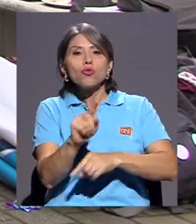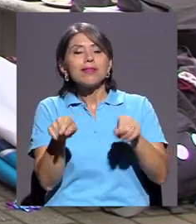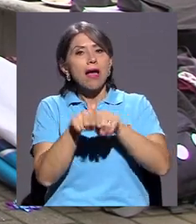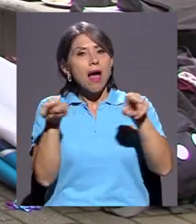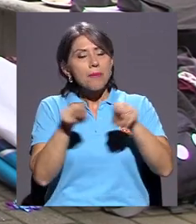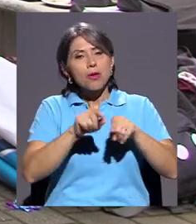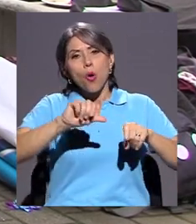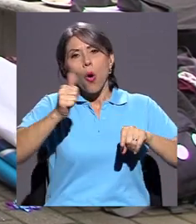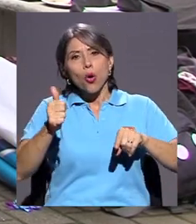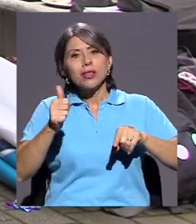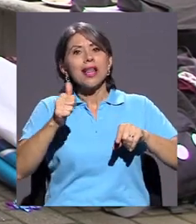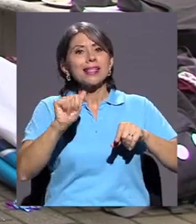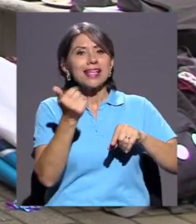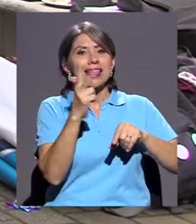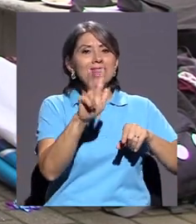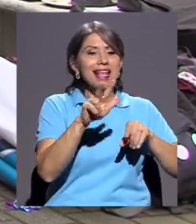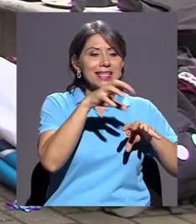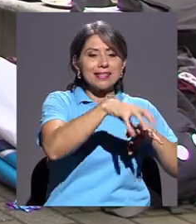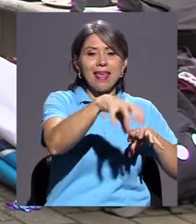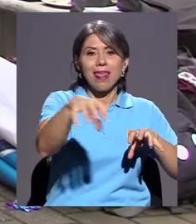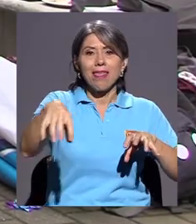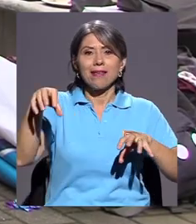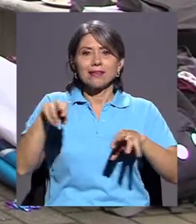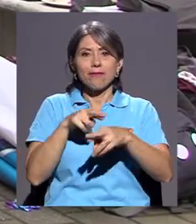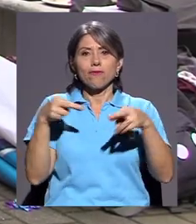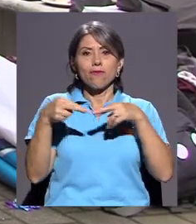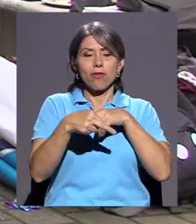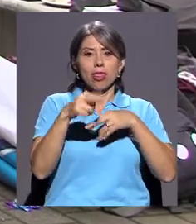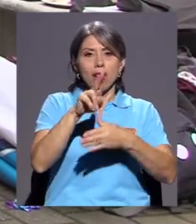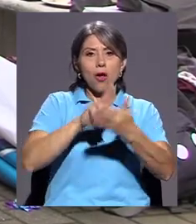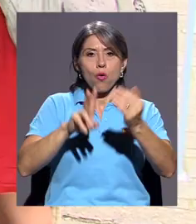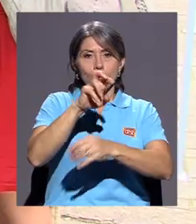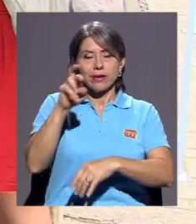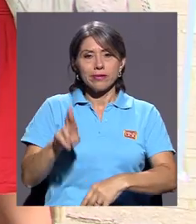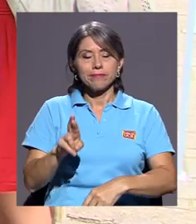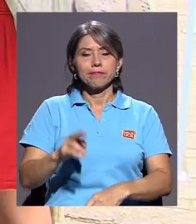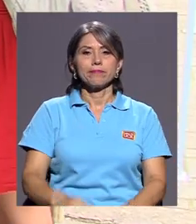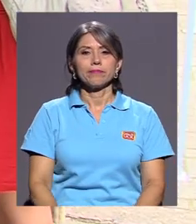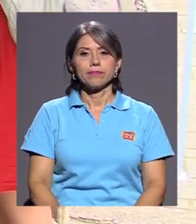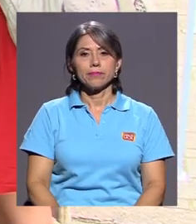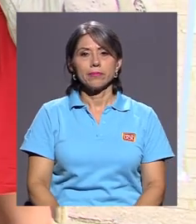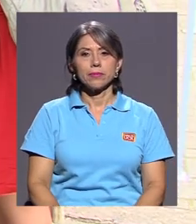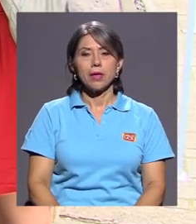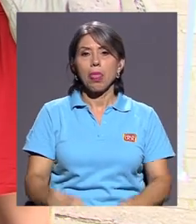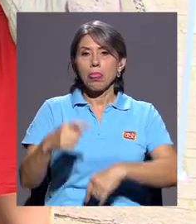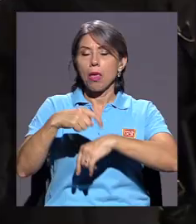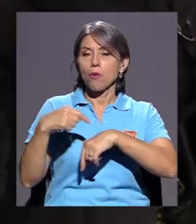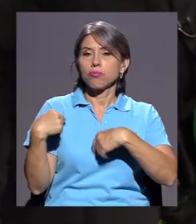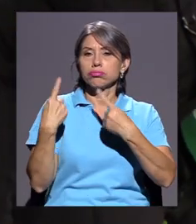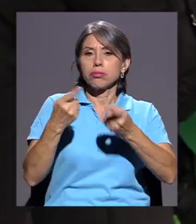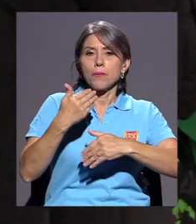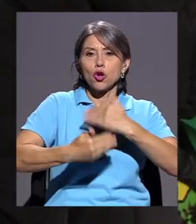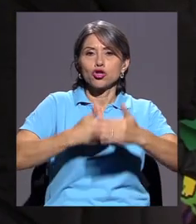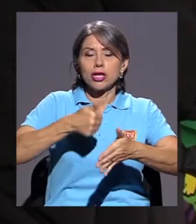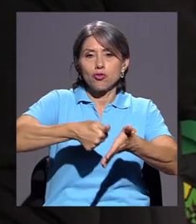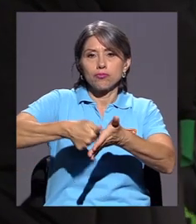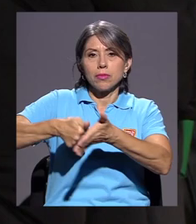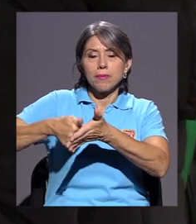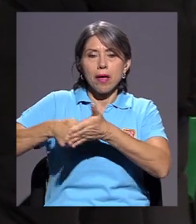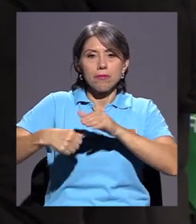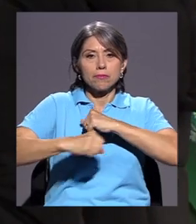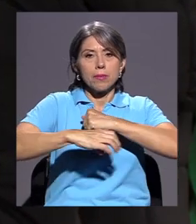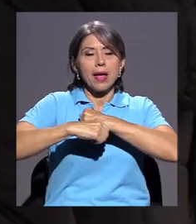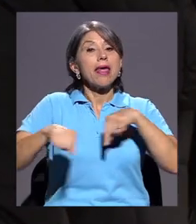sino las otras 13 sedes y recintos regionales de la Universidad de Costa Rica. Durante el proceso, también